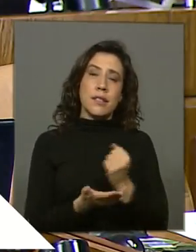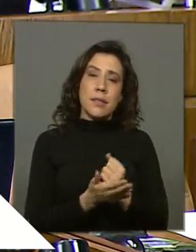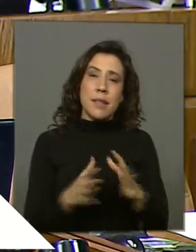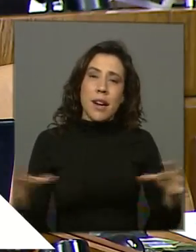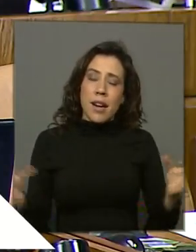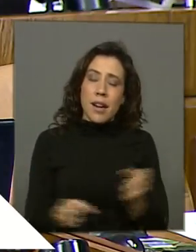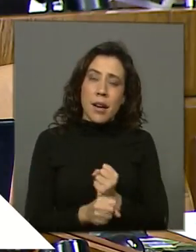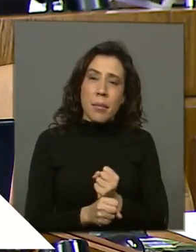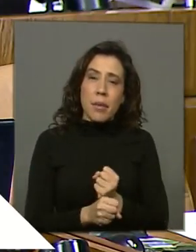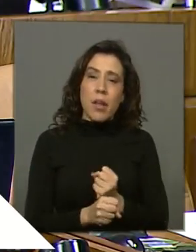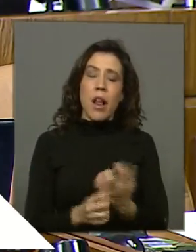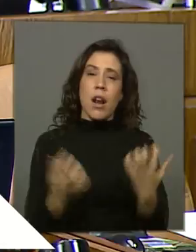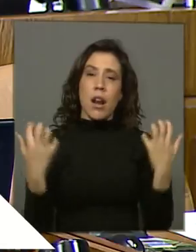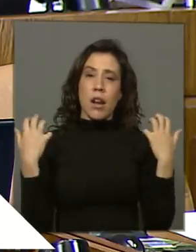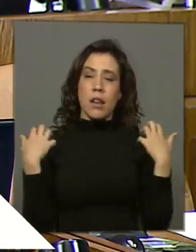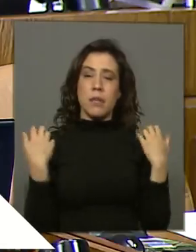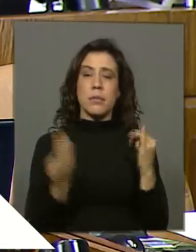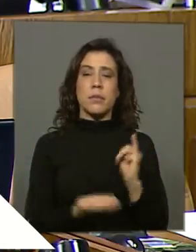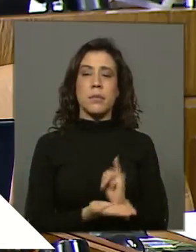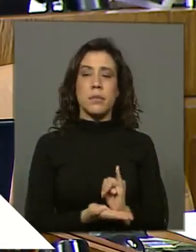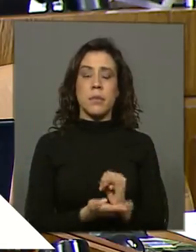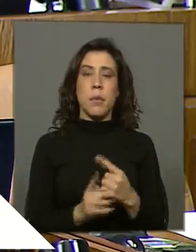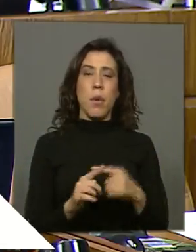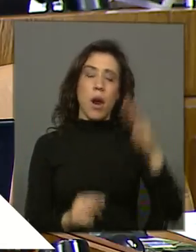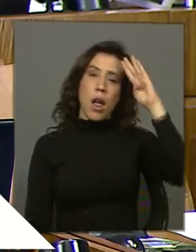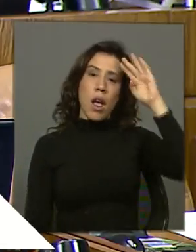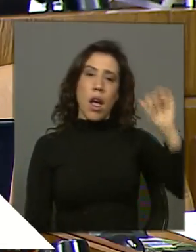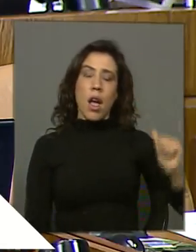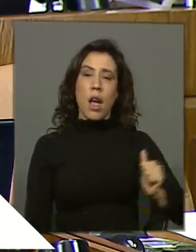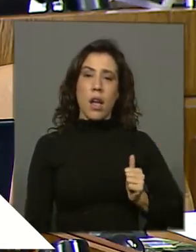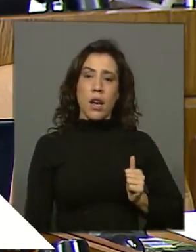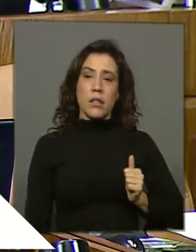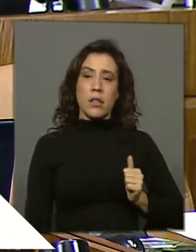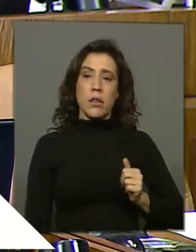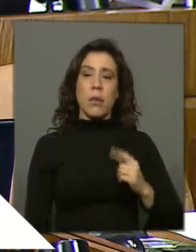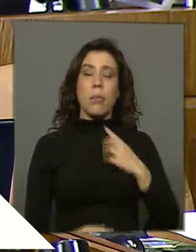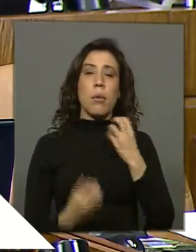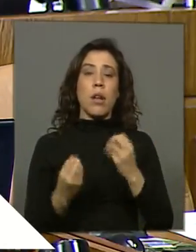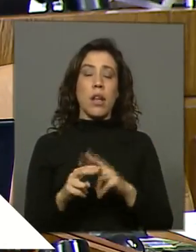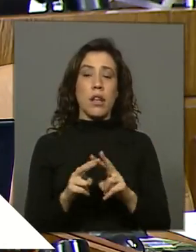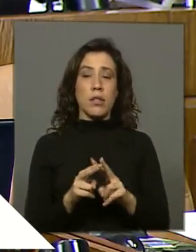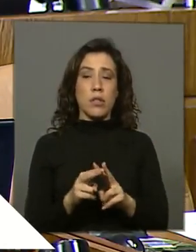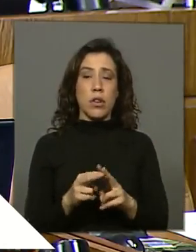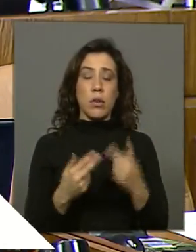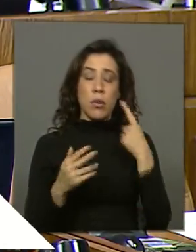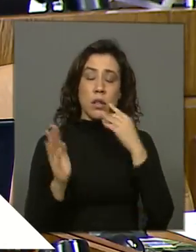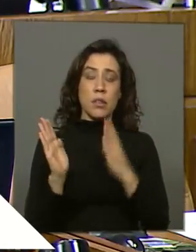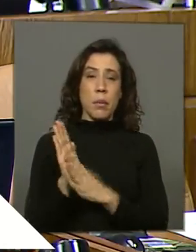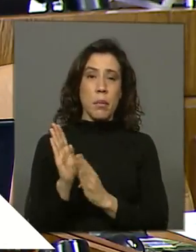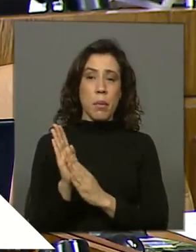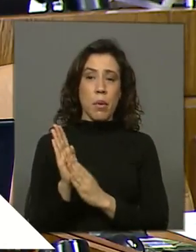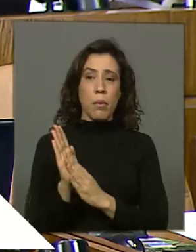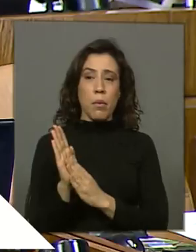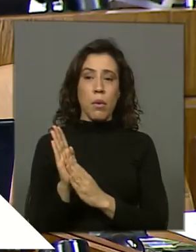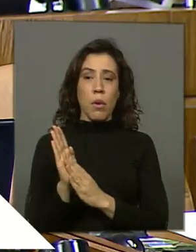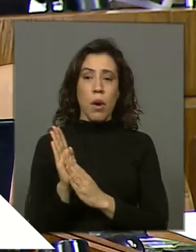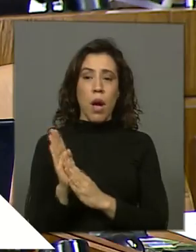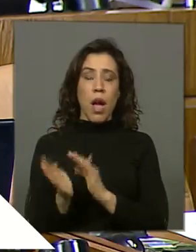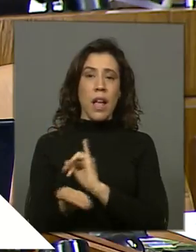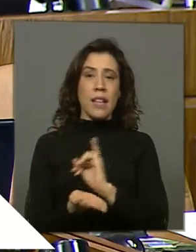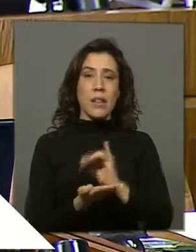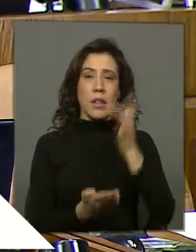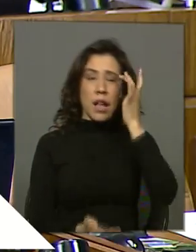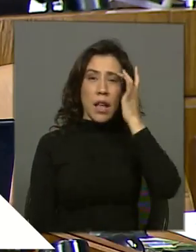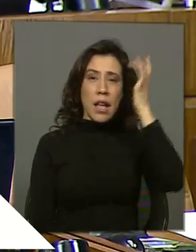responsabilidad institucional por parte del ejército de Chile quien desplegó como se ha podido acreditar a entidades de